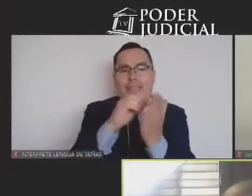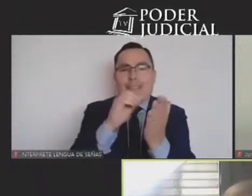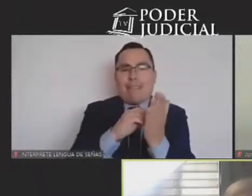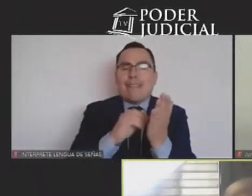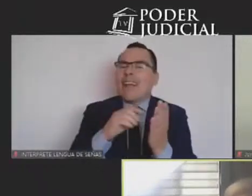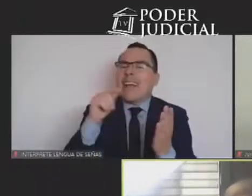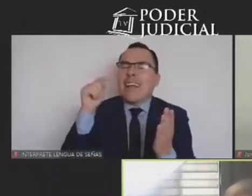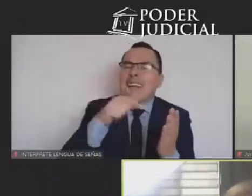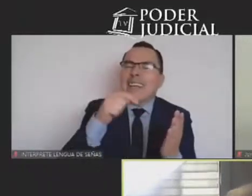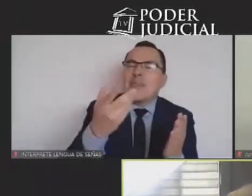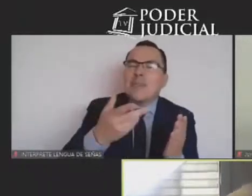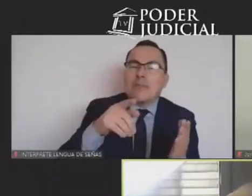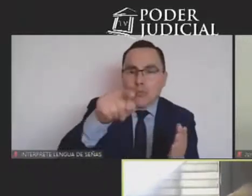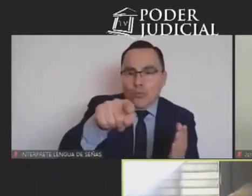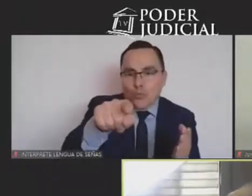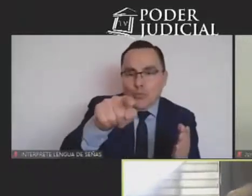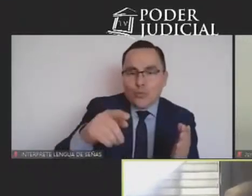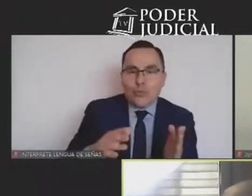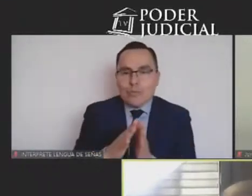implementar un mecanismo